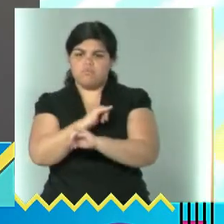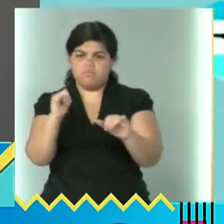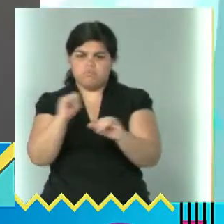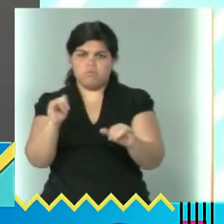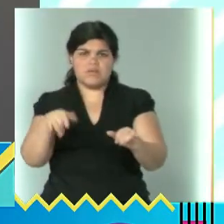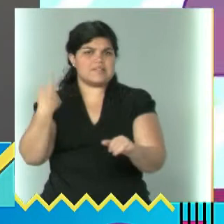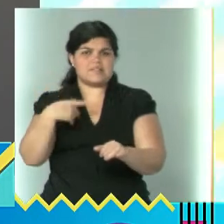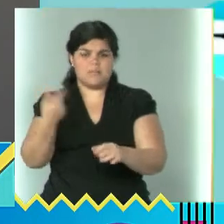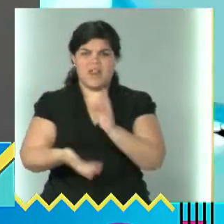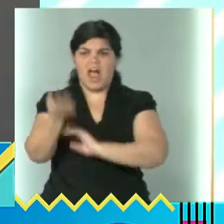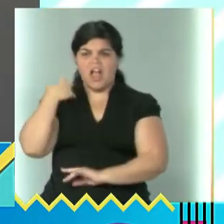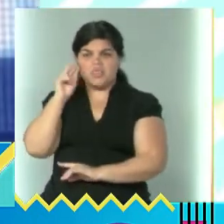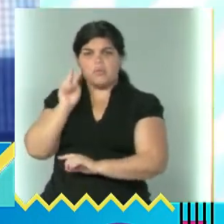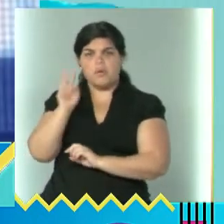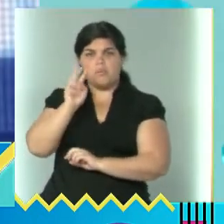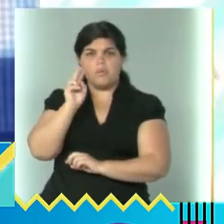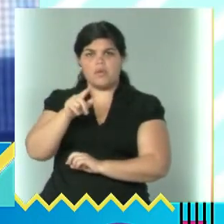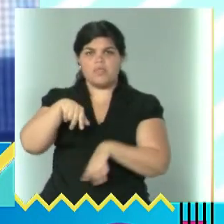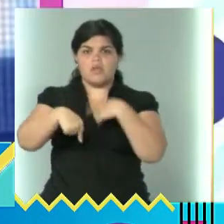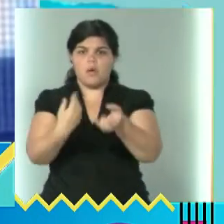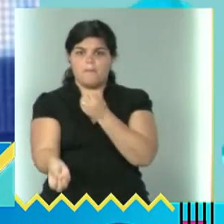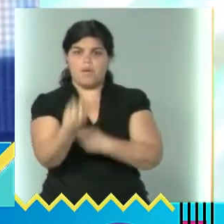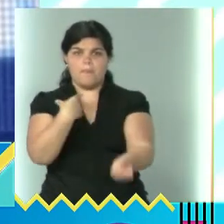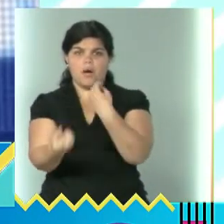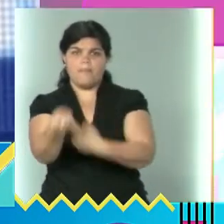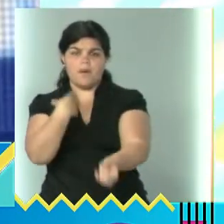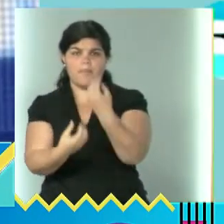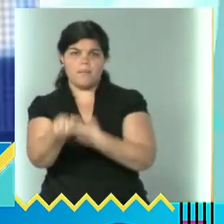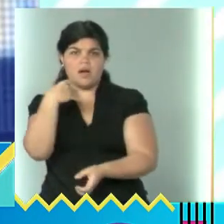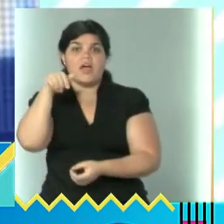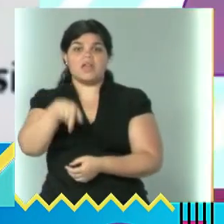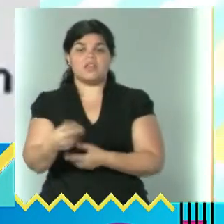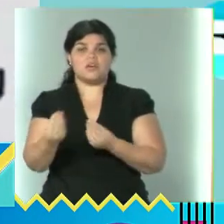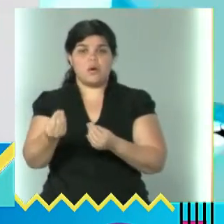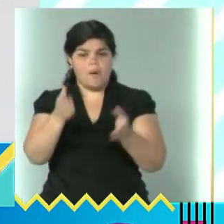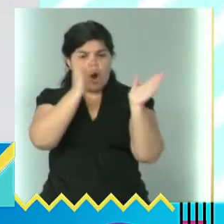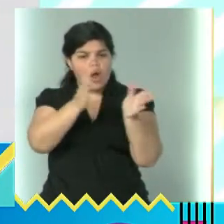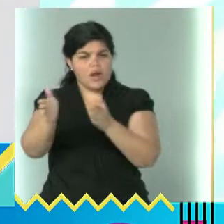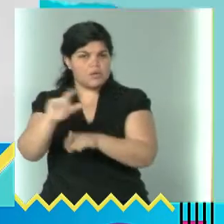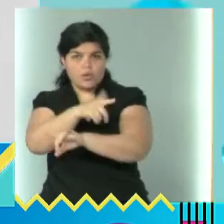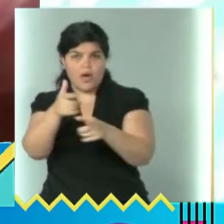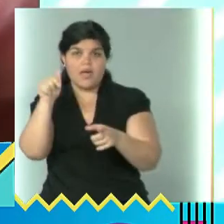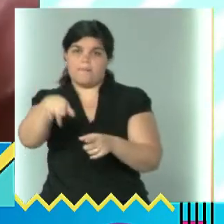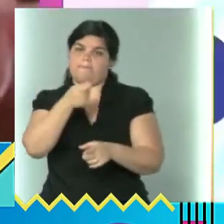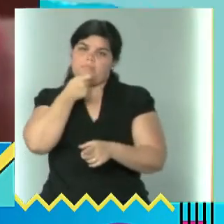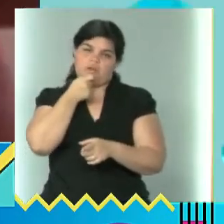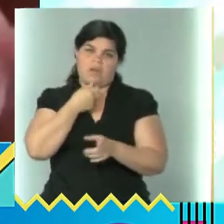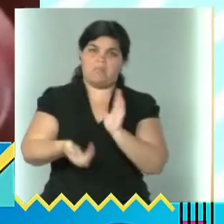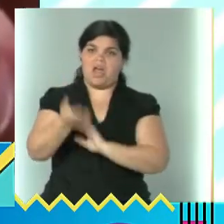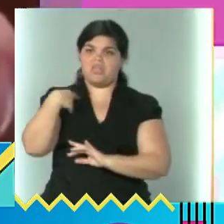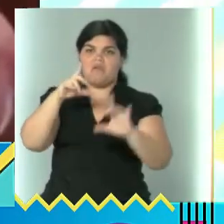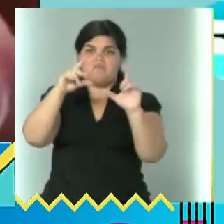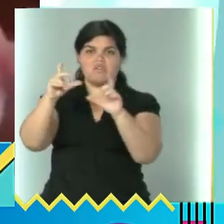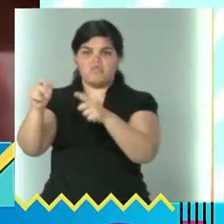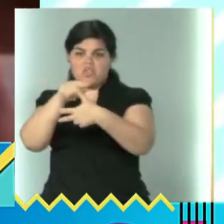vos interactuaste y este algoritmo solamente toma datos, entonces no analiza realmente muchas cosas. Entonces vos capaz interactuaste con 3 fotos de